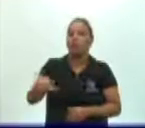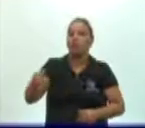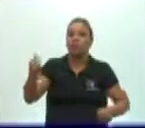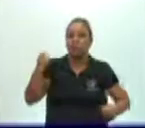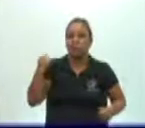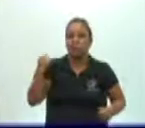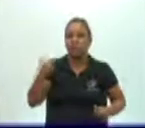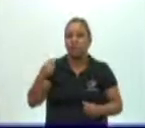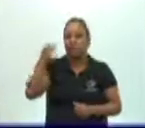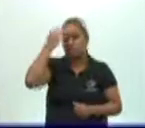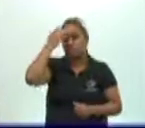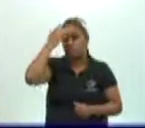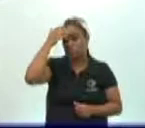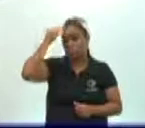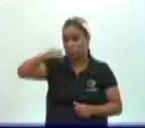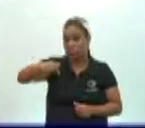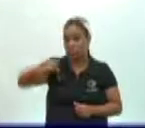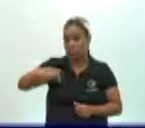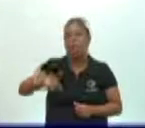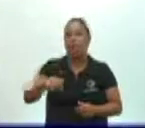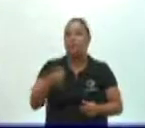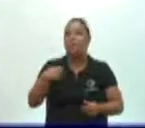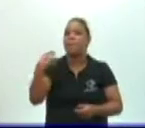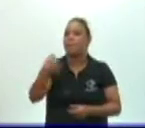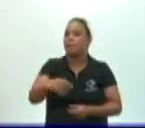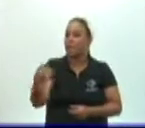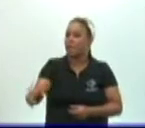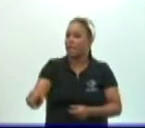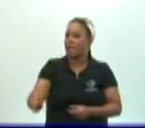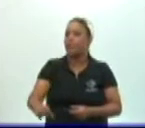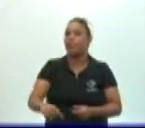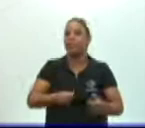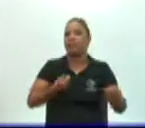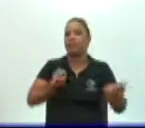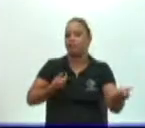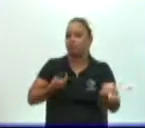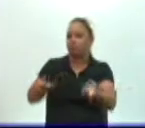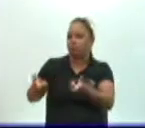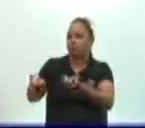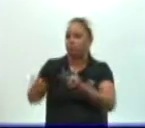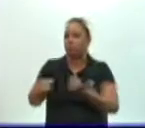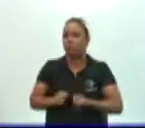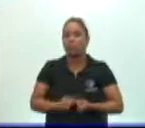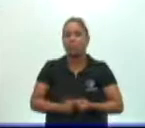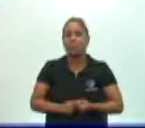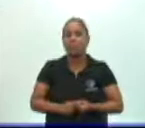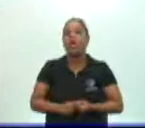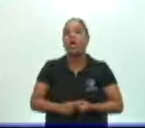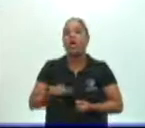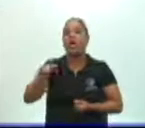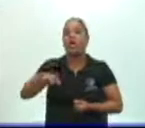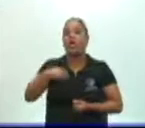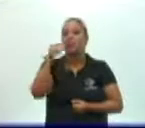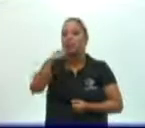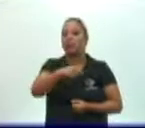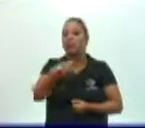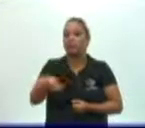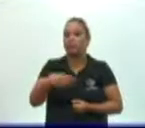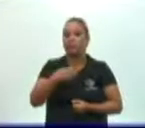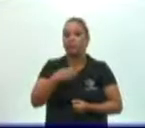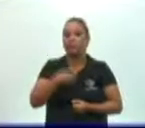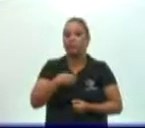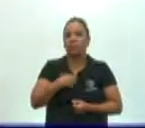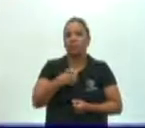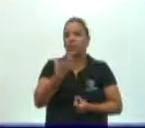guerra que tenía la compañía en Reino Unido. Los enclaves de compañías de Bombay, Madrás y Bengala mantenían sus ejércitos con sus